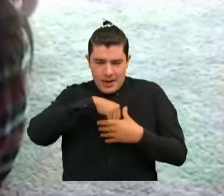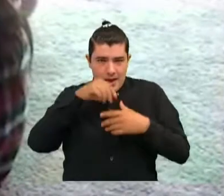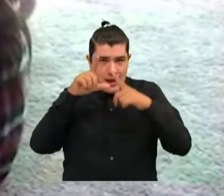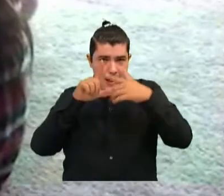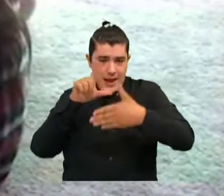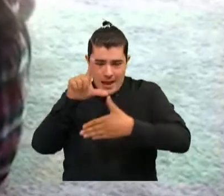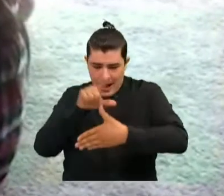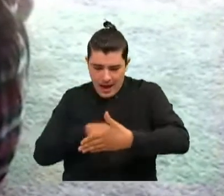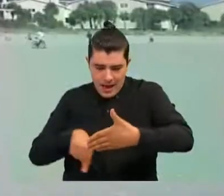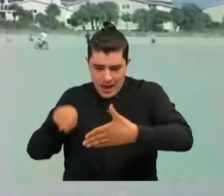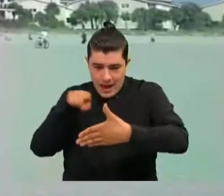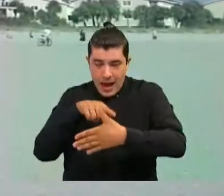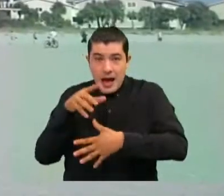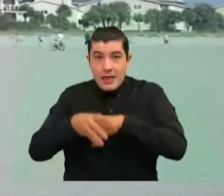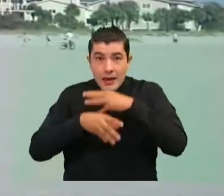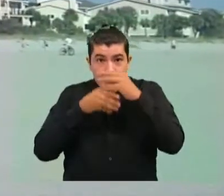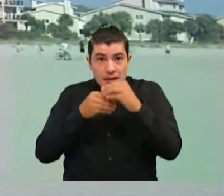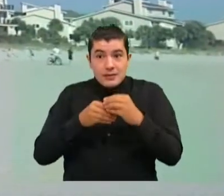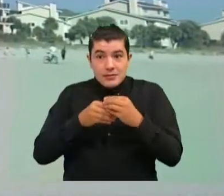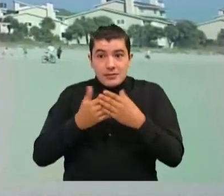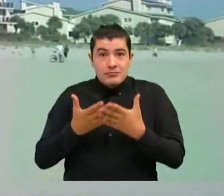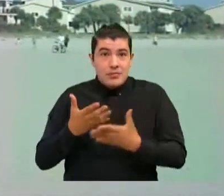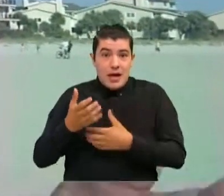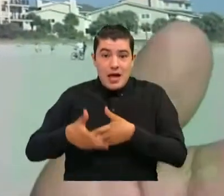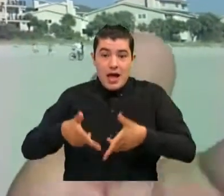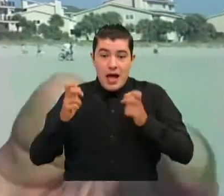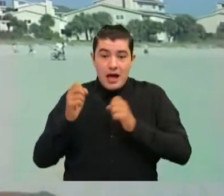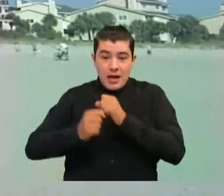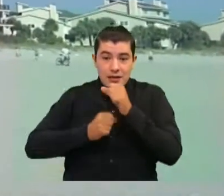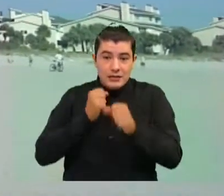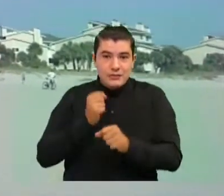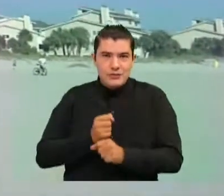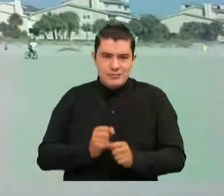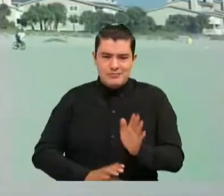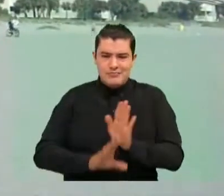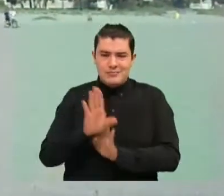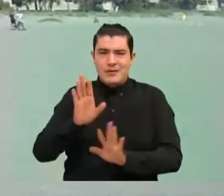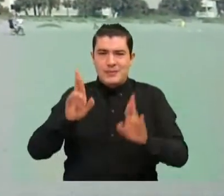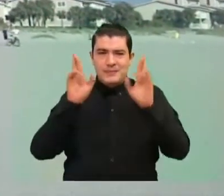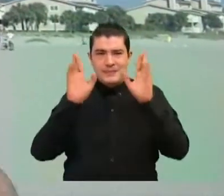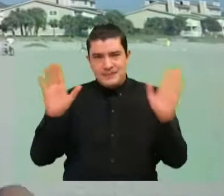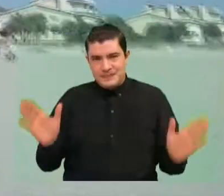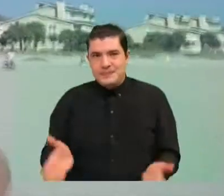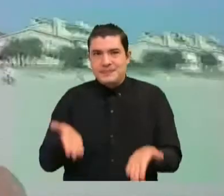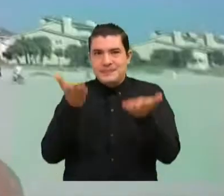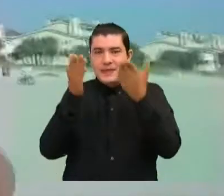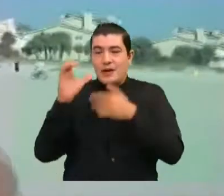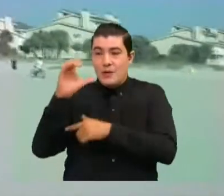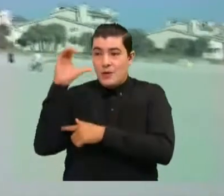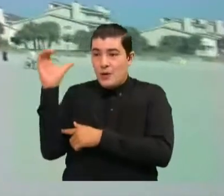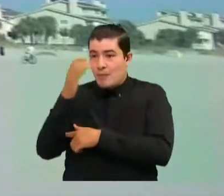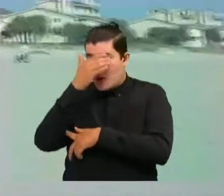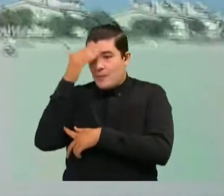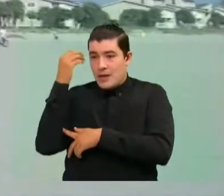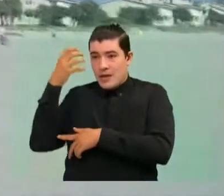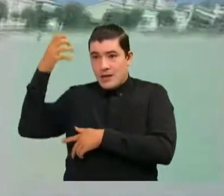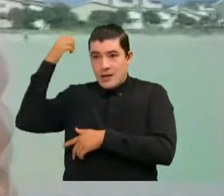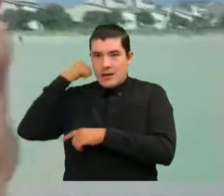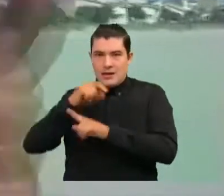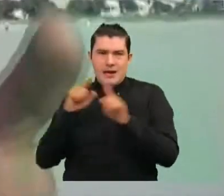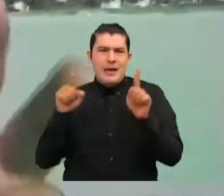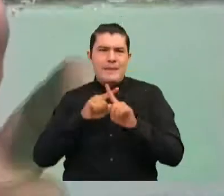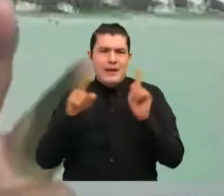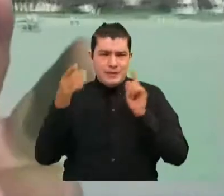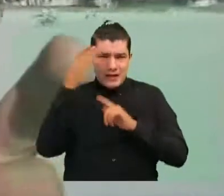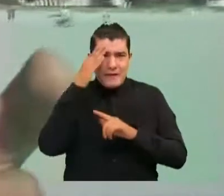mucha prosperidad. Pues básicamente el colombiano pues no olvida sus costumbres, pero sabe que al llegar a los Estados Unidos es